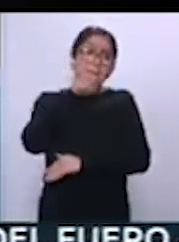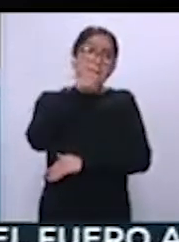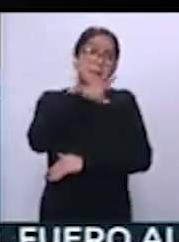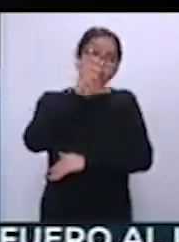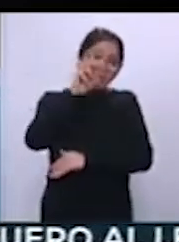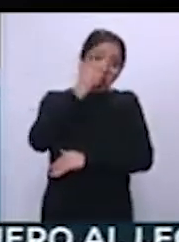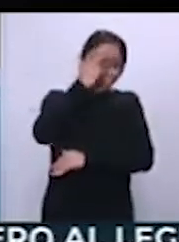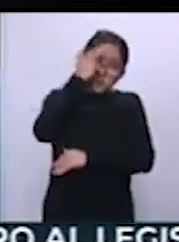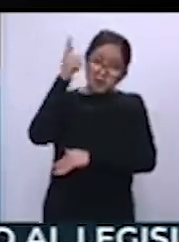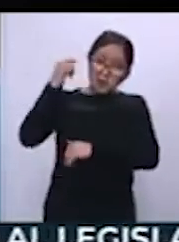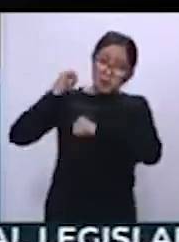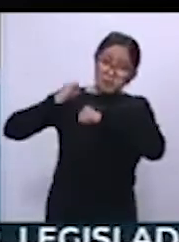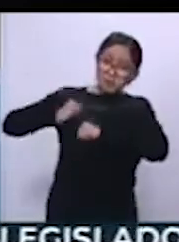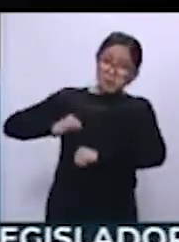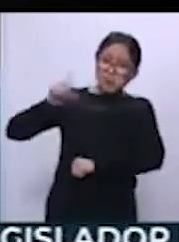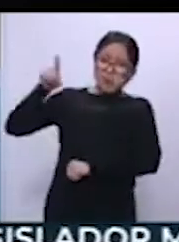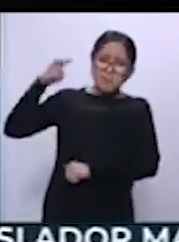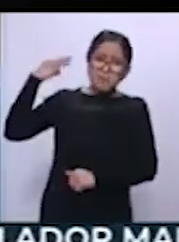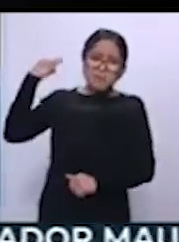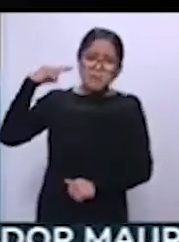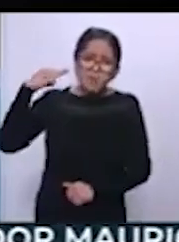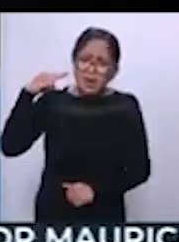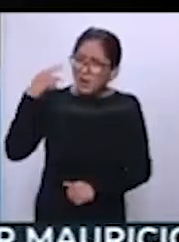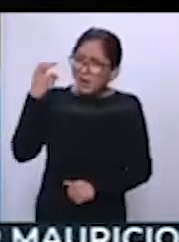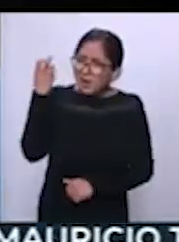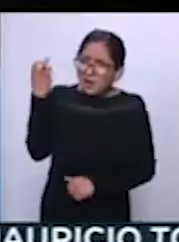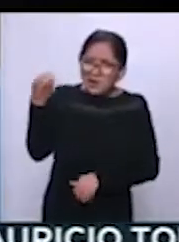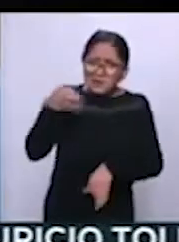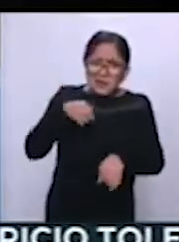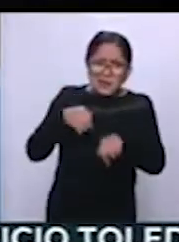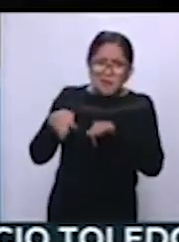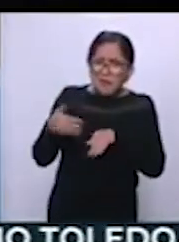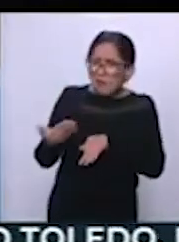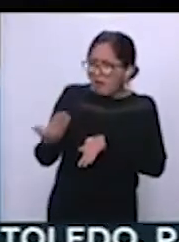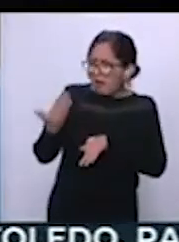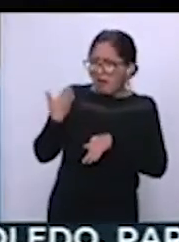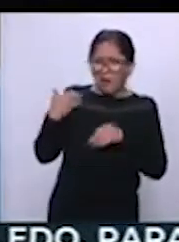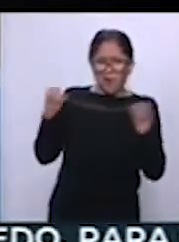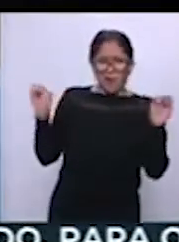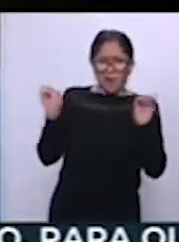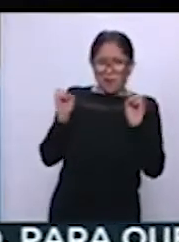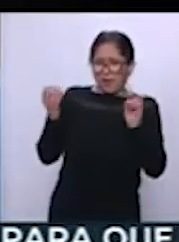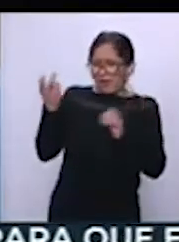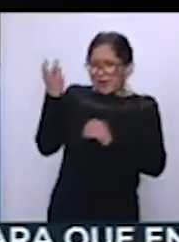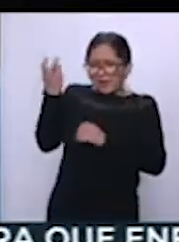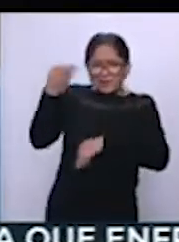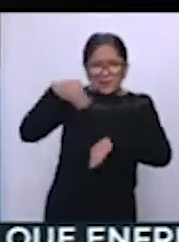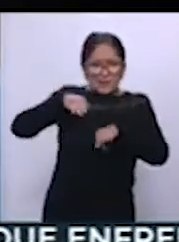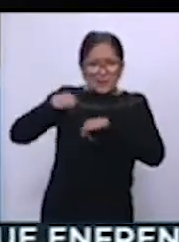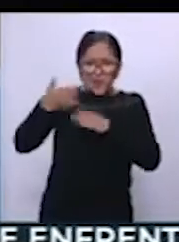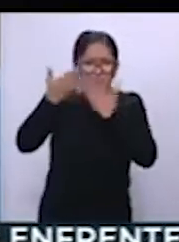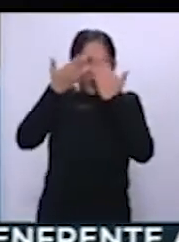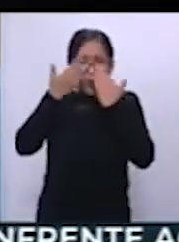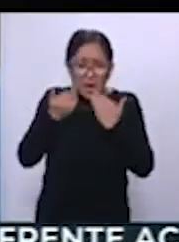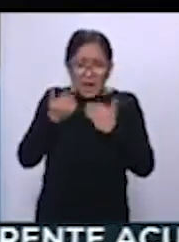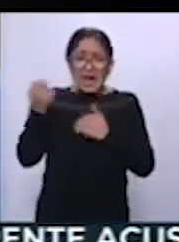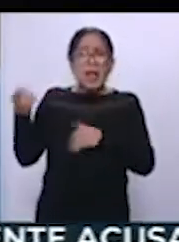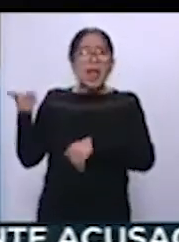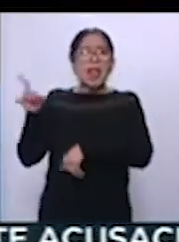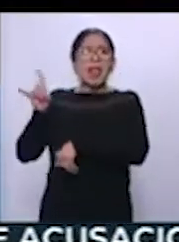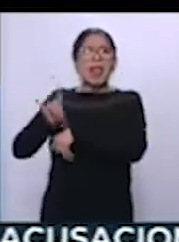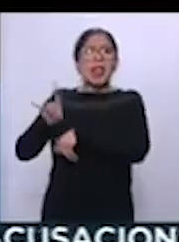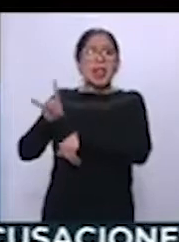Michoacán, un cargo que no existe, que no existía antes y no existe ahora, que fue creado a la